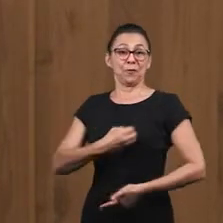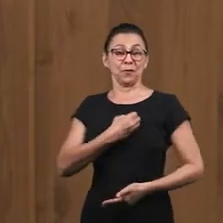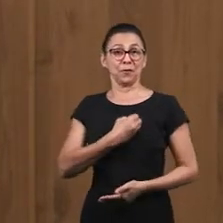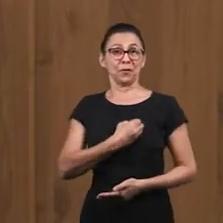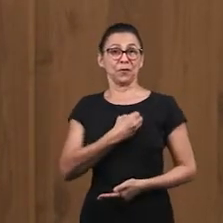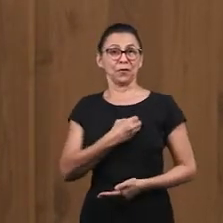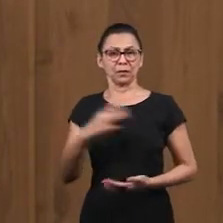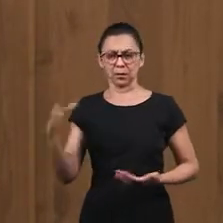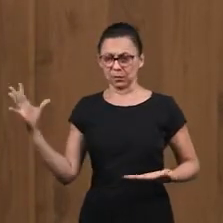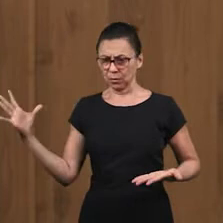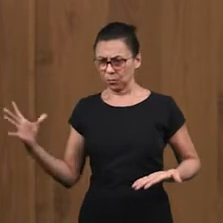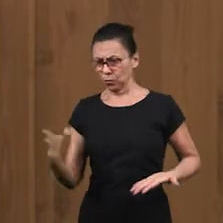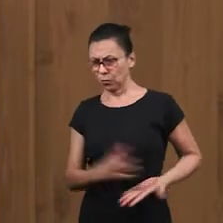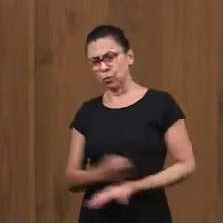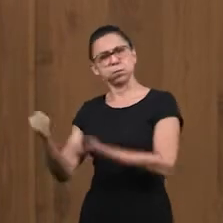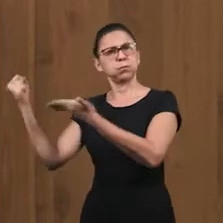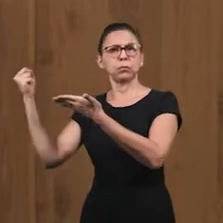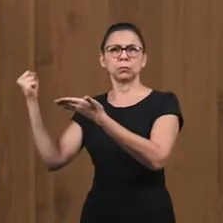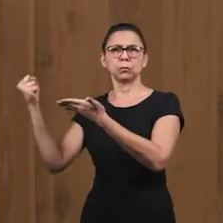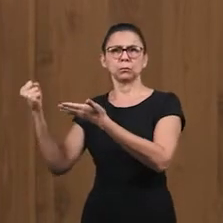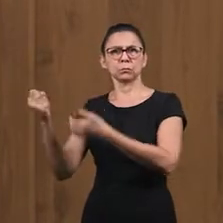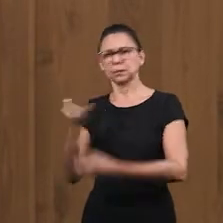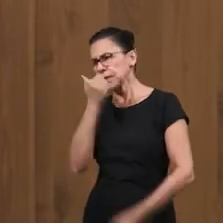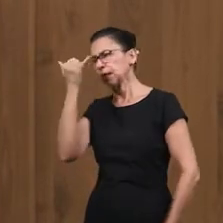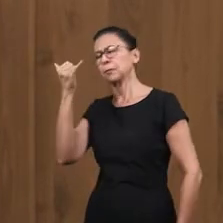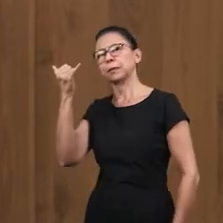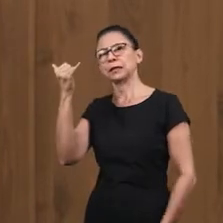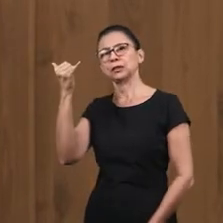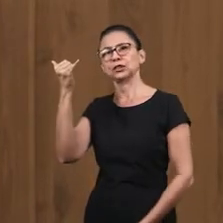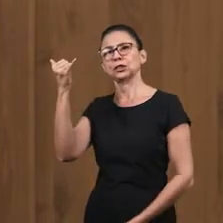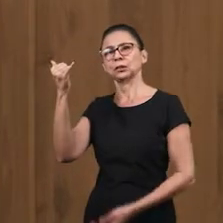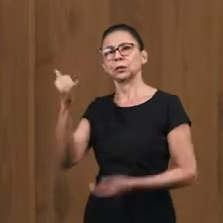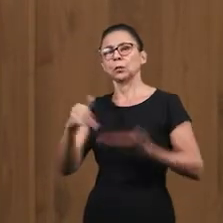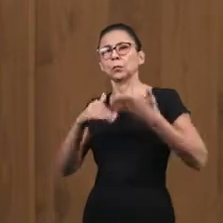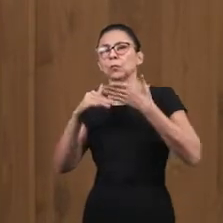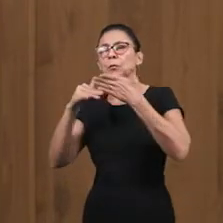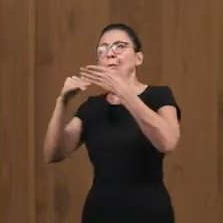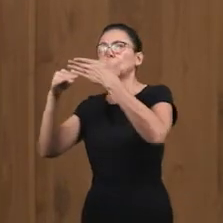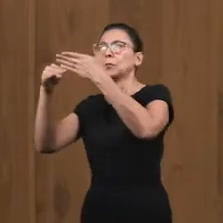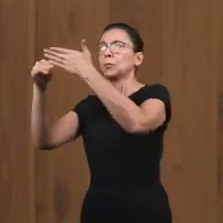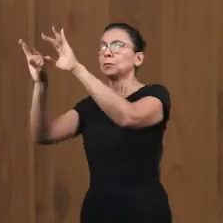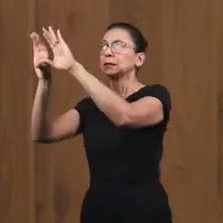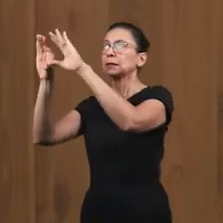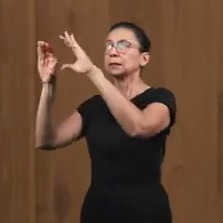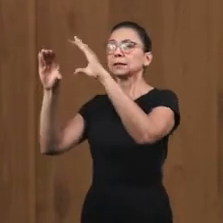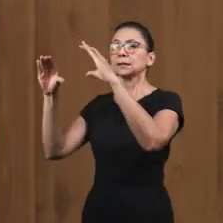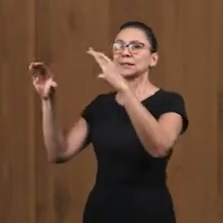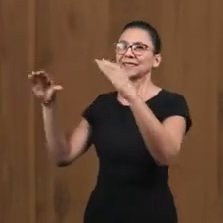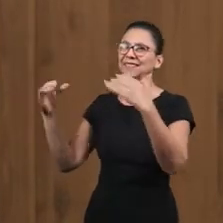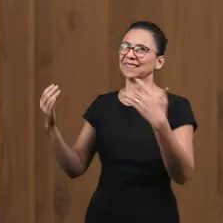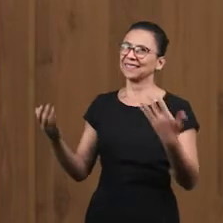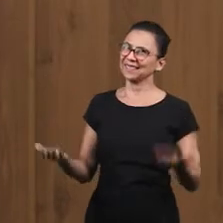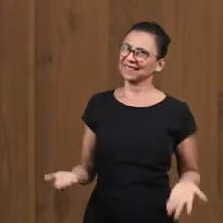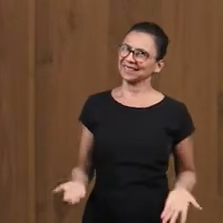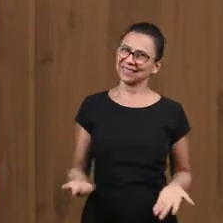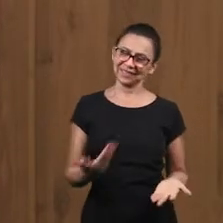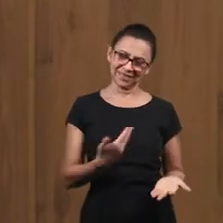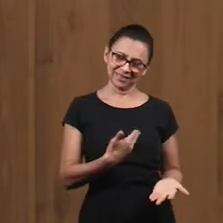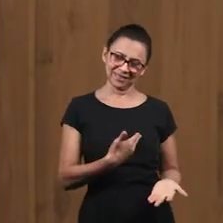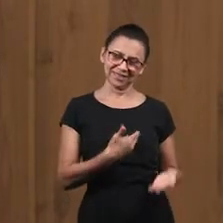vivos serán arrebatados, serán retirados de la tierra de repente y llevados al